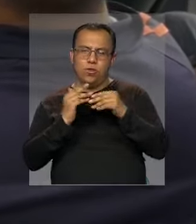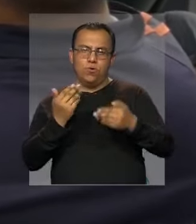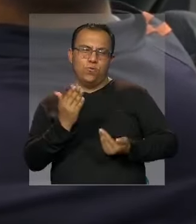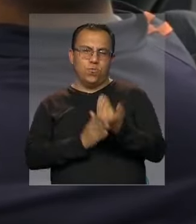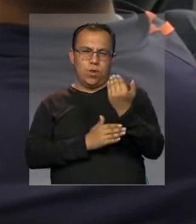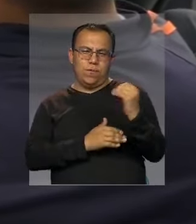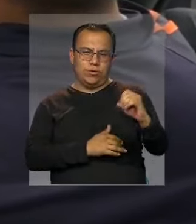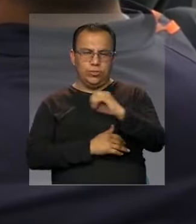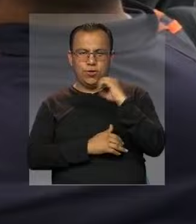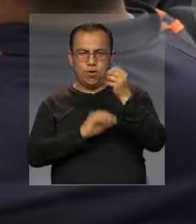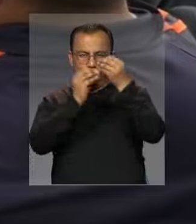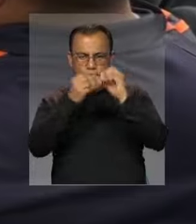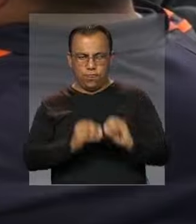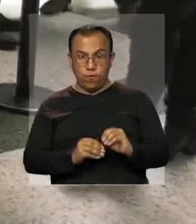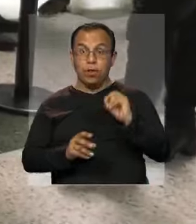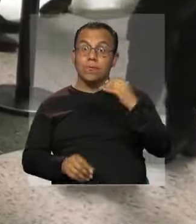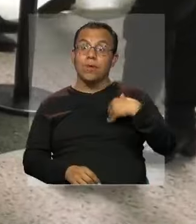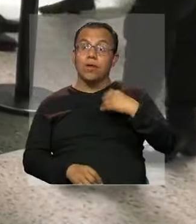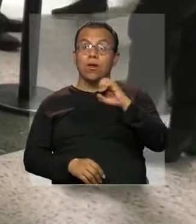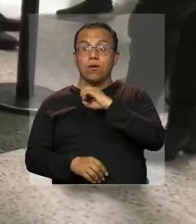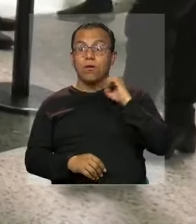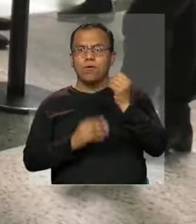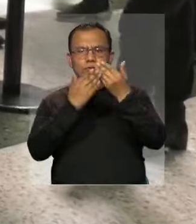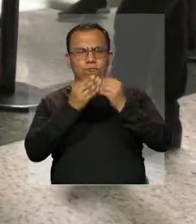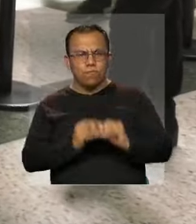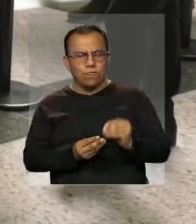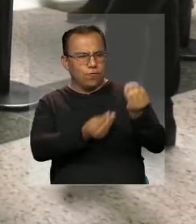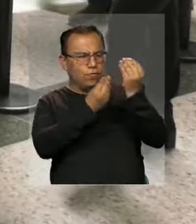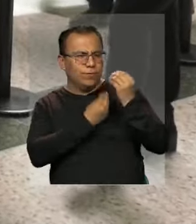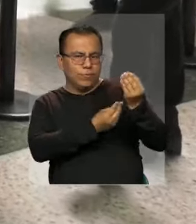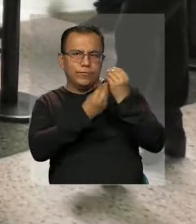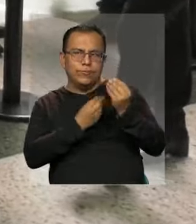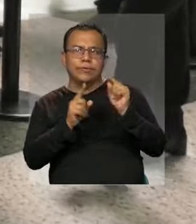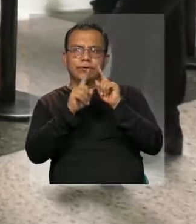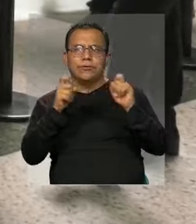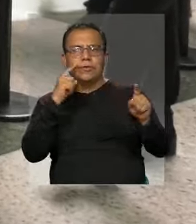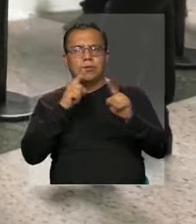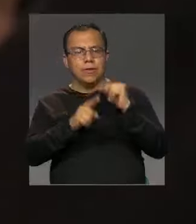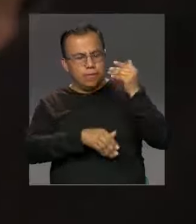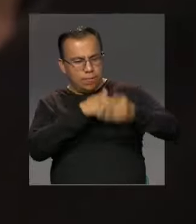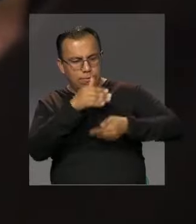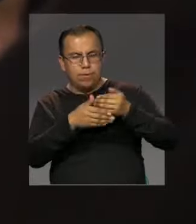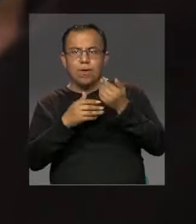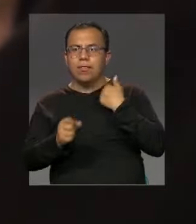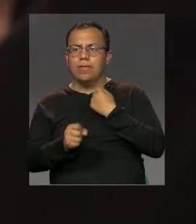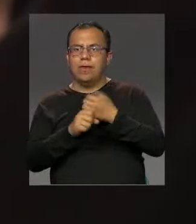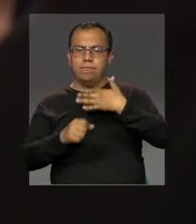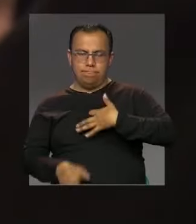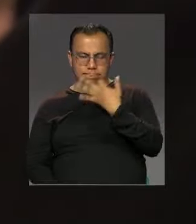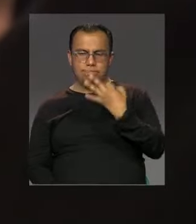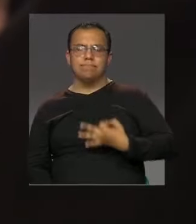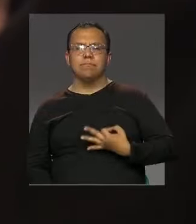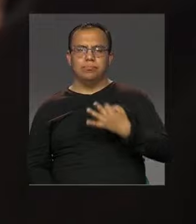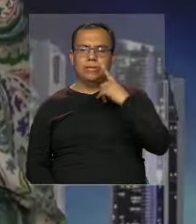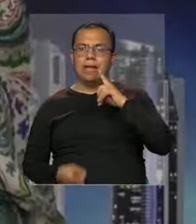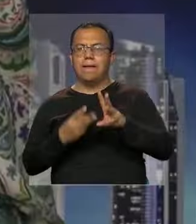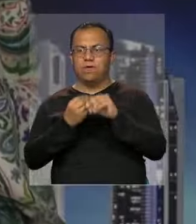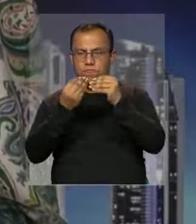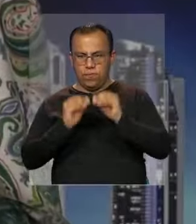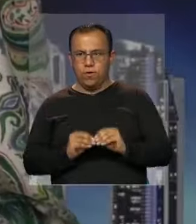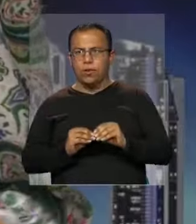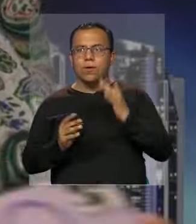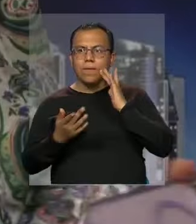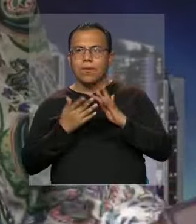ha hecho que los conductores entren en una formación continua y puedan generar un trato digno y de